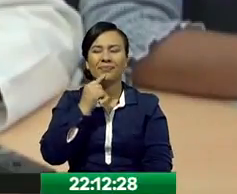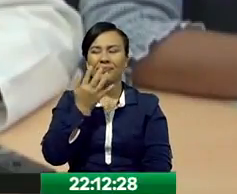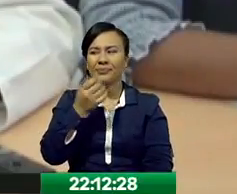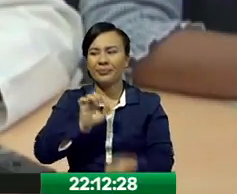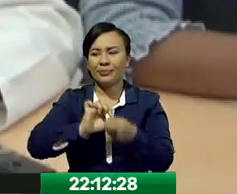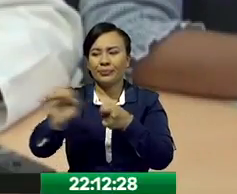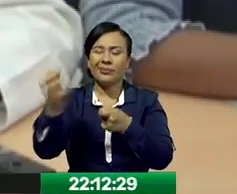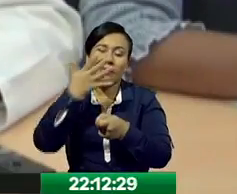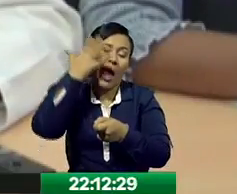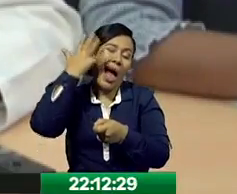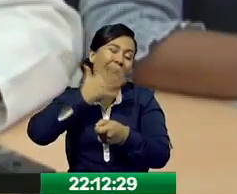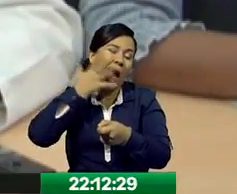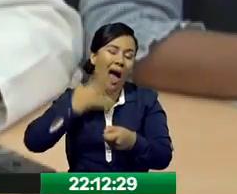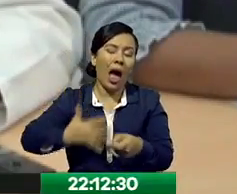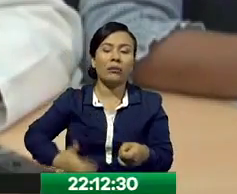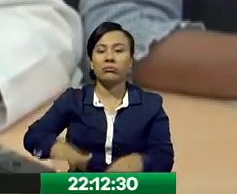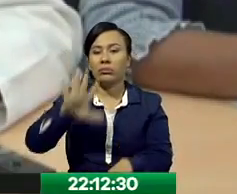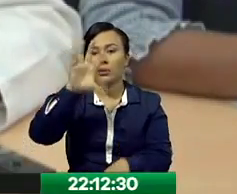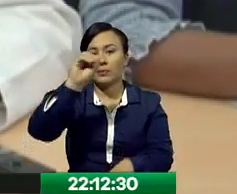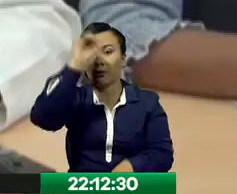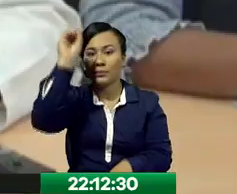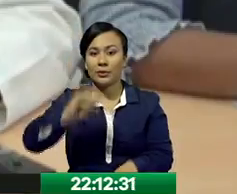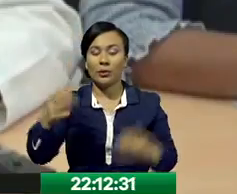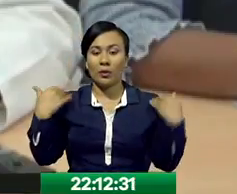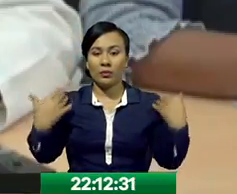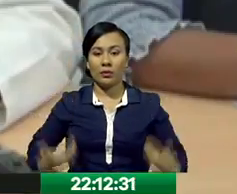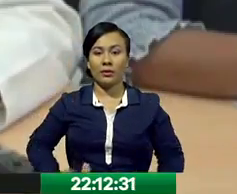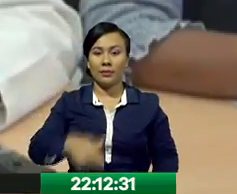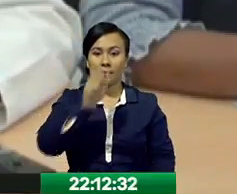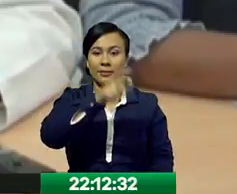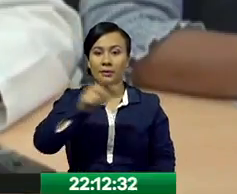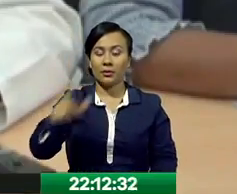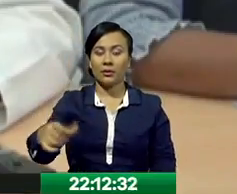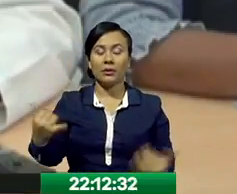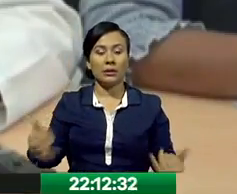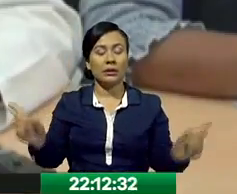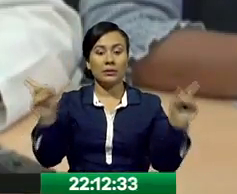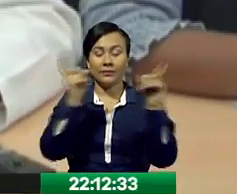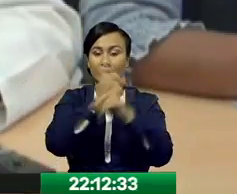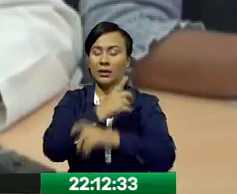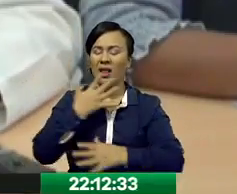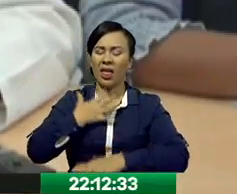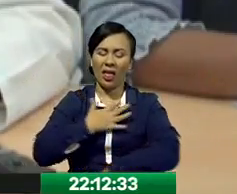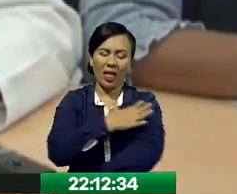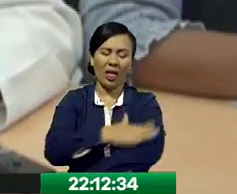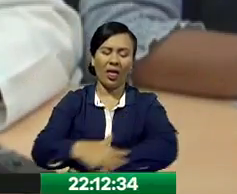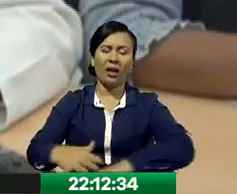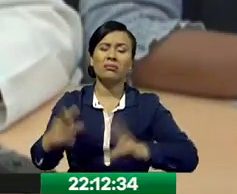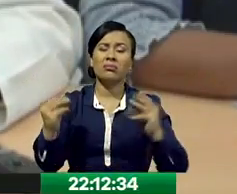las quemaduras están en el 50 y 60% de superficie corporal quemada, son quemaduras de segundo y otros tienen